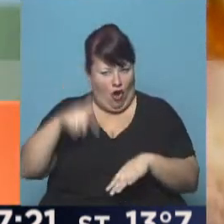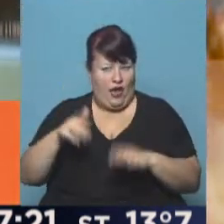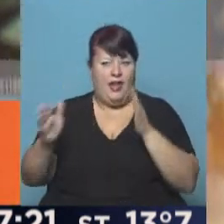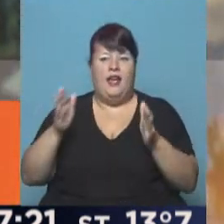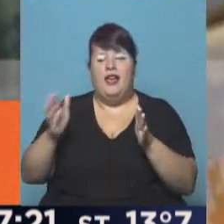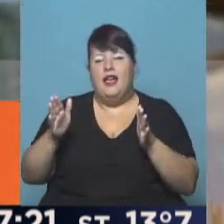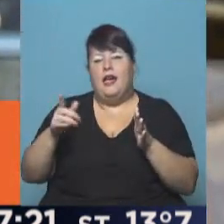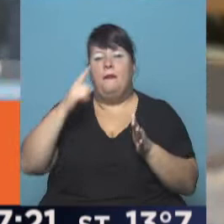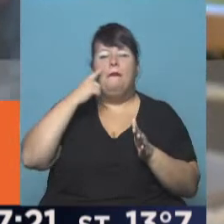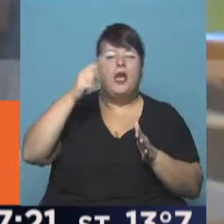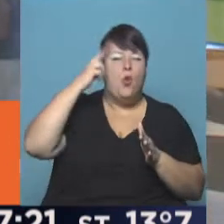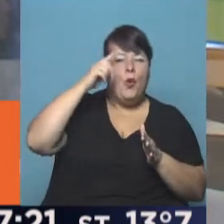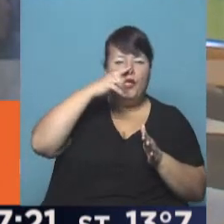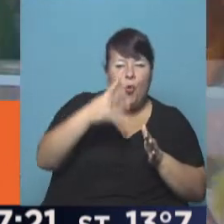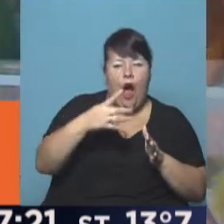el